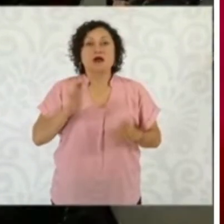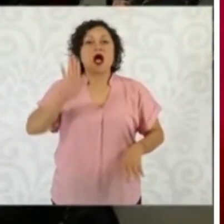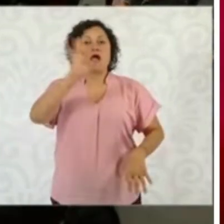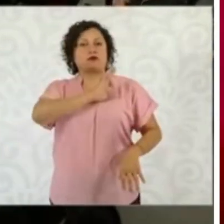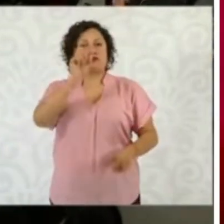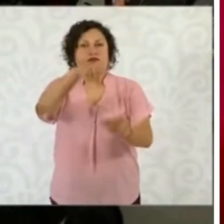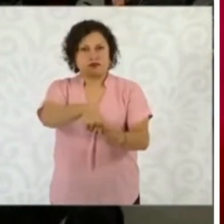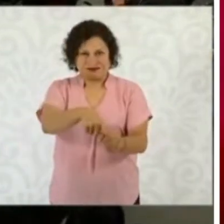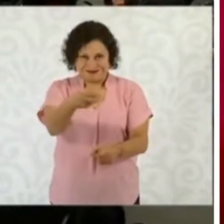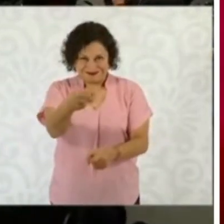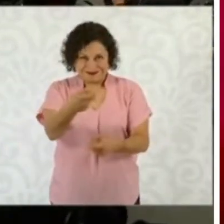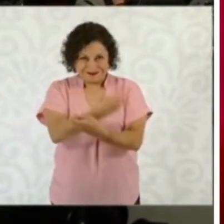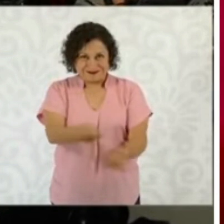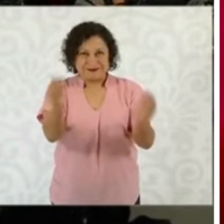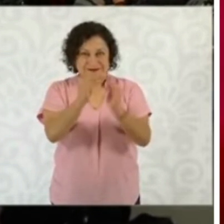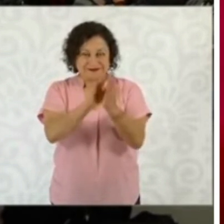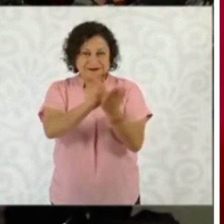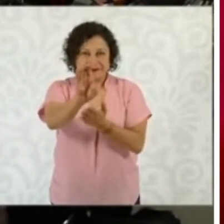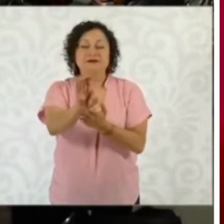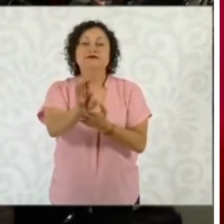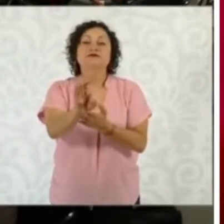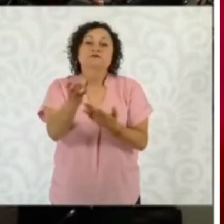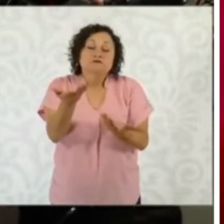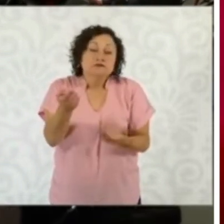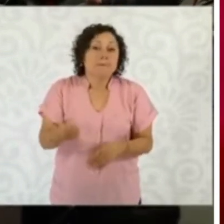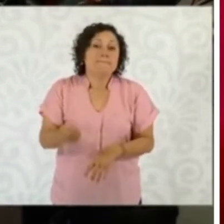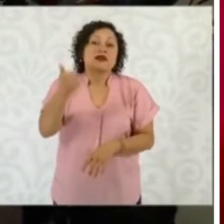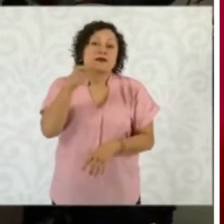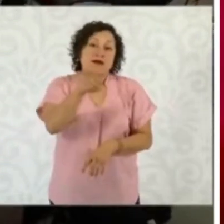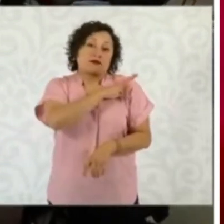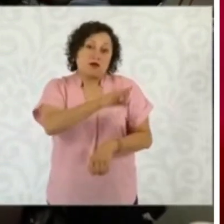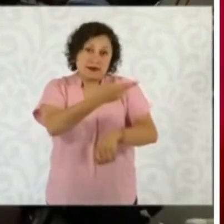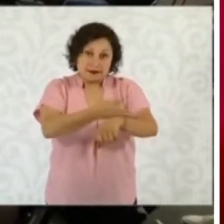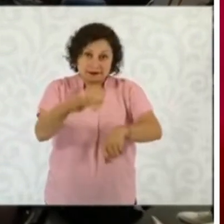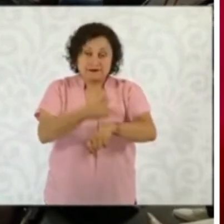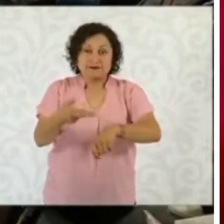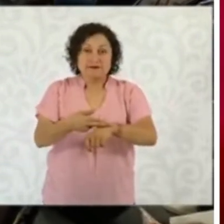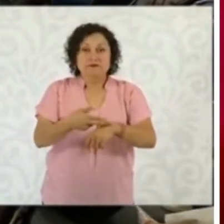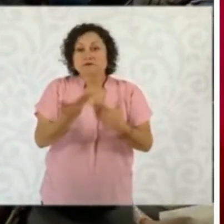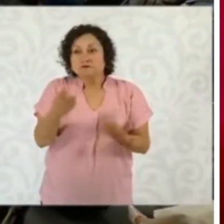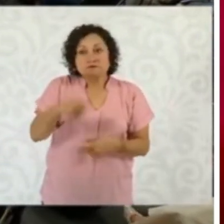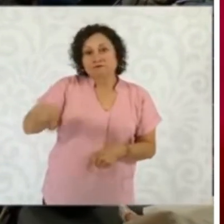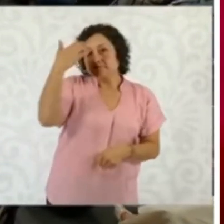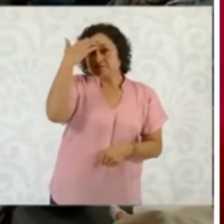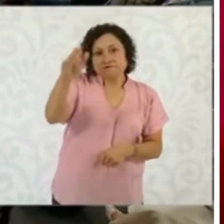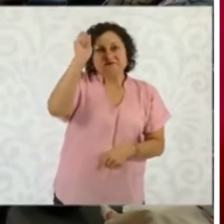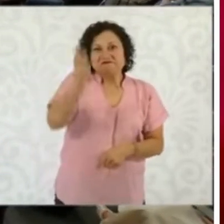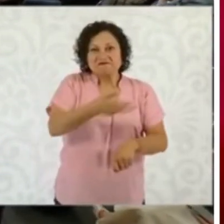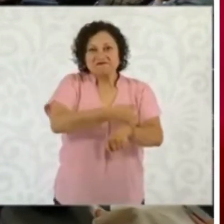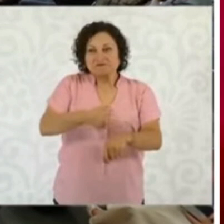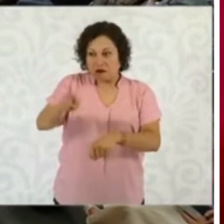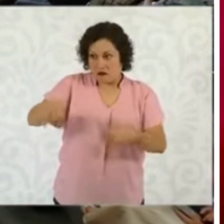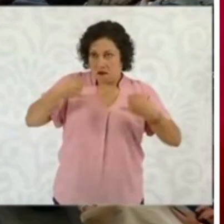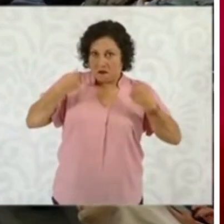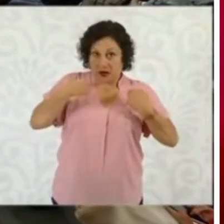ser la primera vez a lo mejor que puedan solicitar este tipo de créditos. ¿Habrá algún tipo de acompañamiento especial para los jóvenes